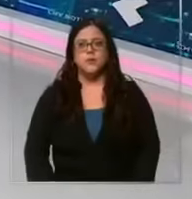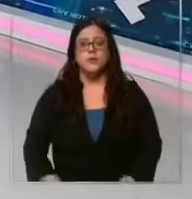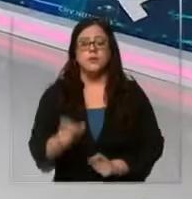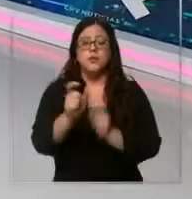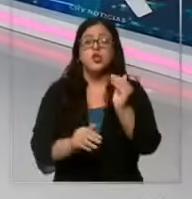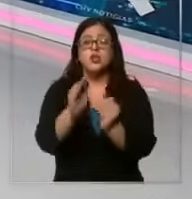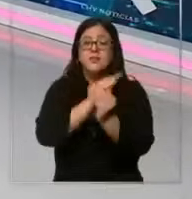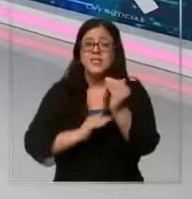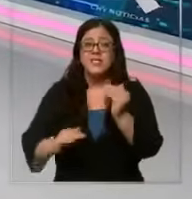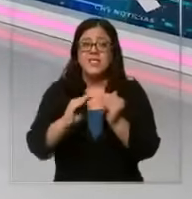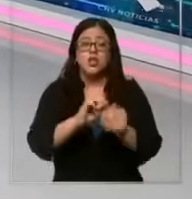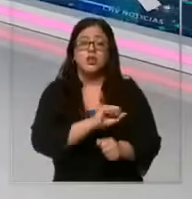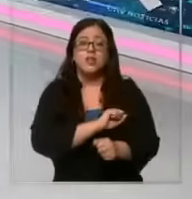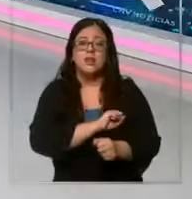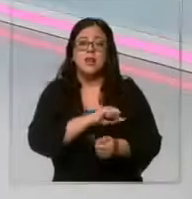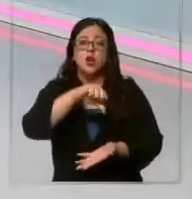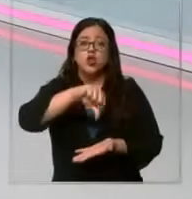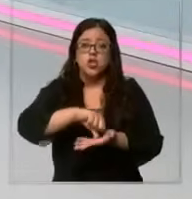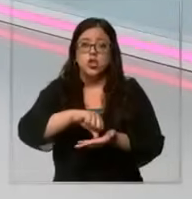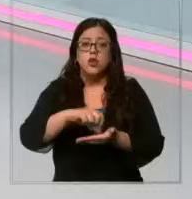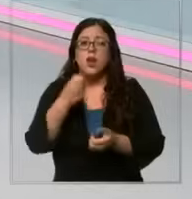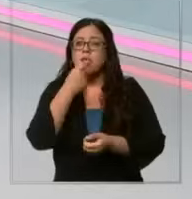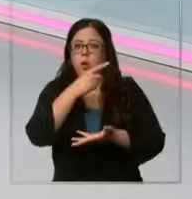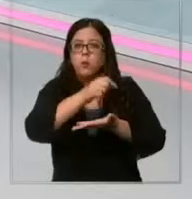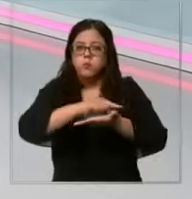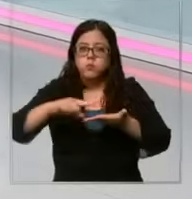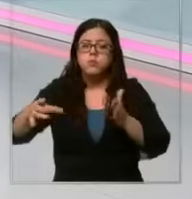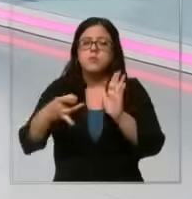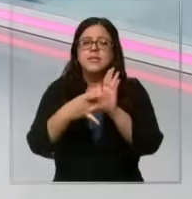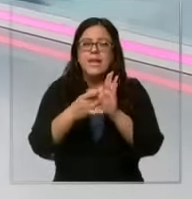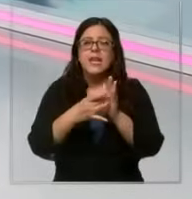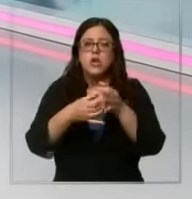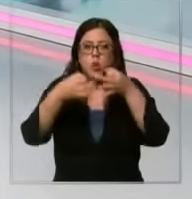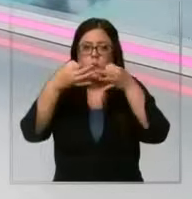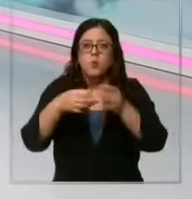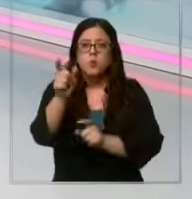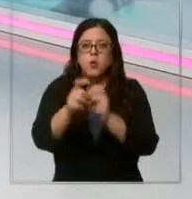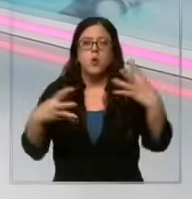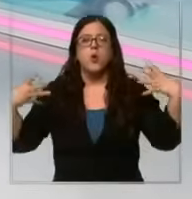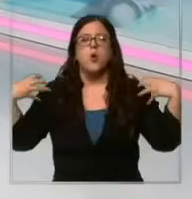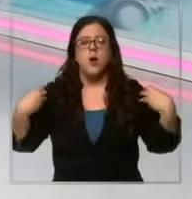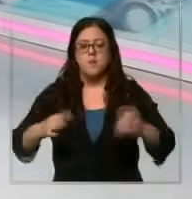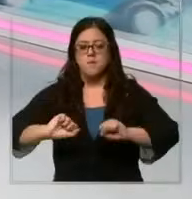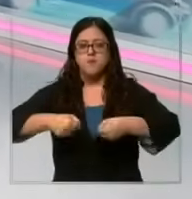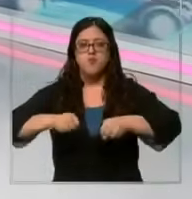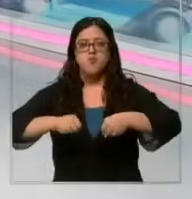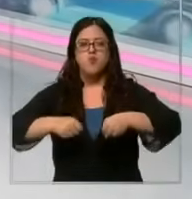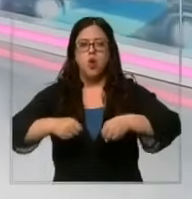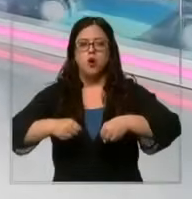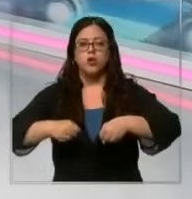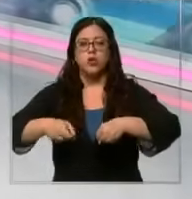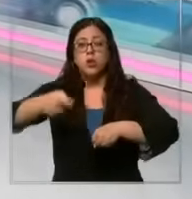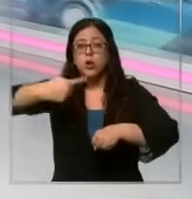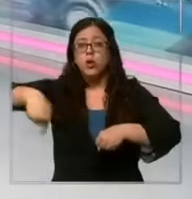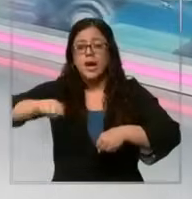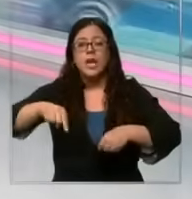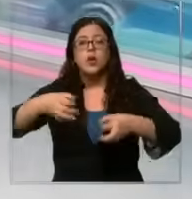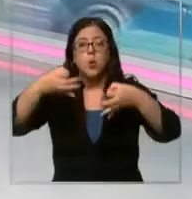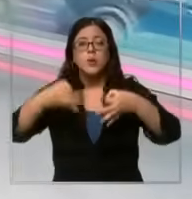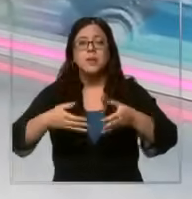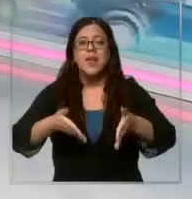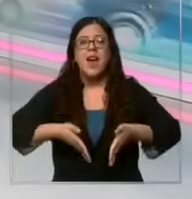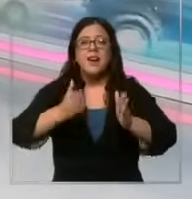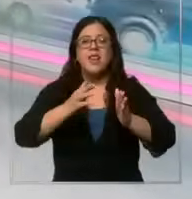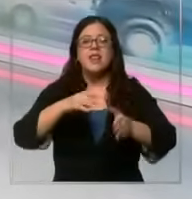Vecinos y locatarios de Santiago Centro denuncian el aumento de delitos protagonizados por asaltantes en motocicletas. Ellos actúan especialmente en